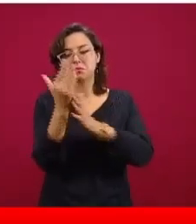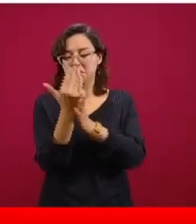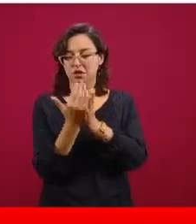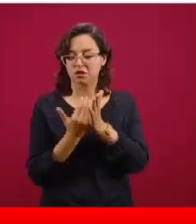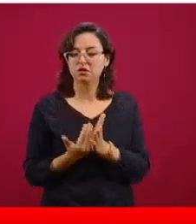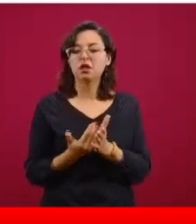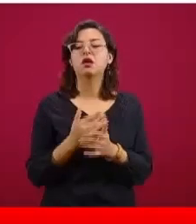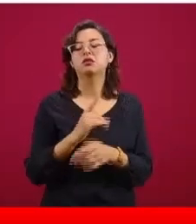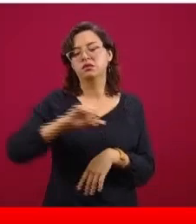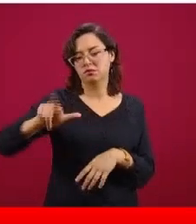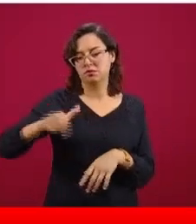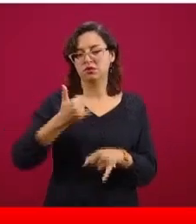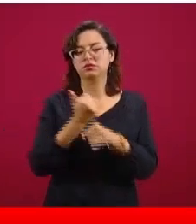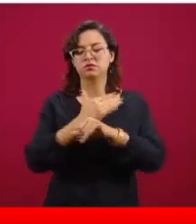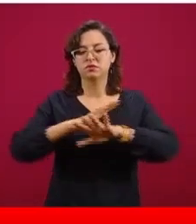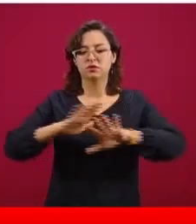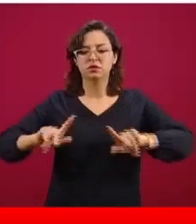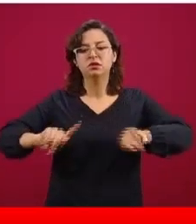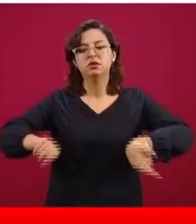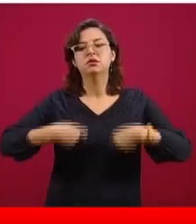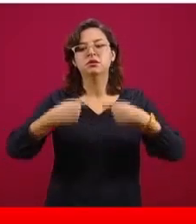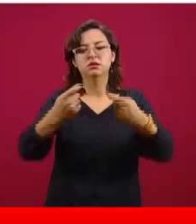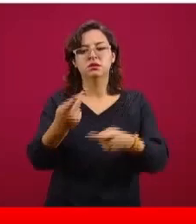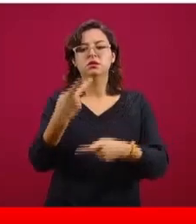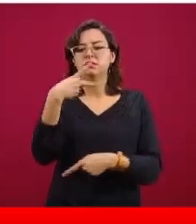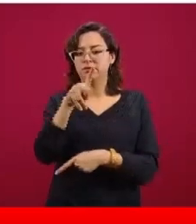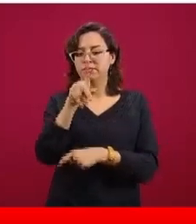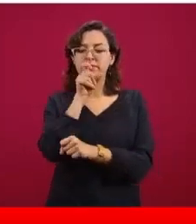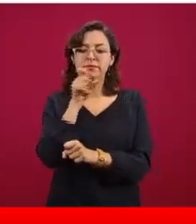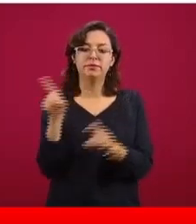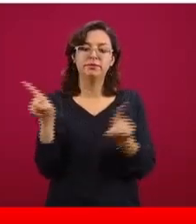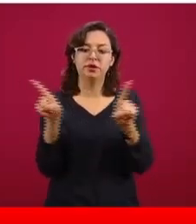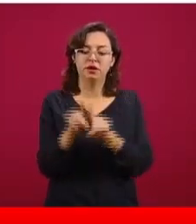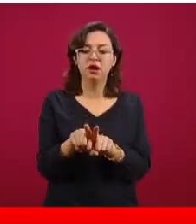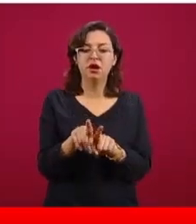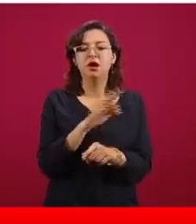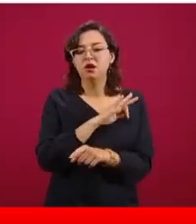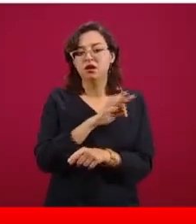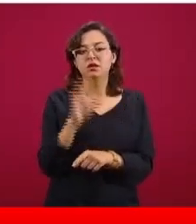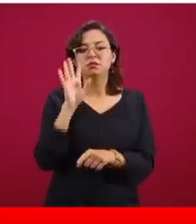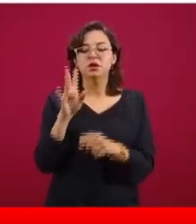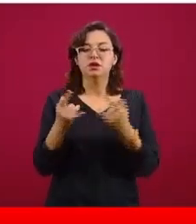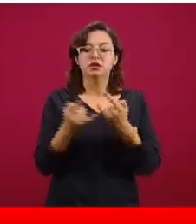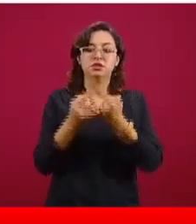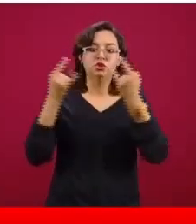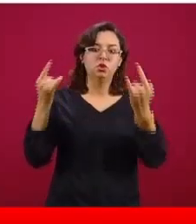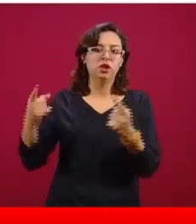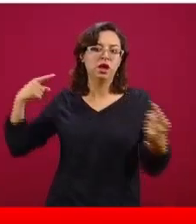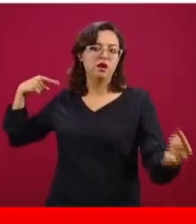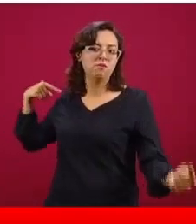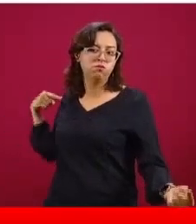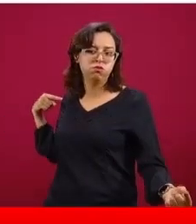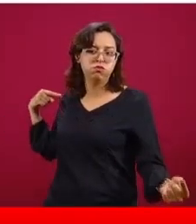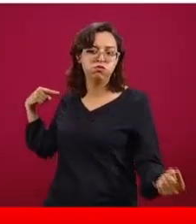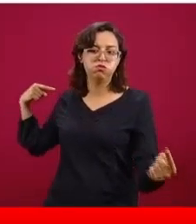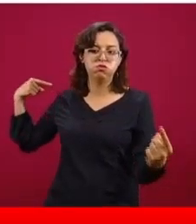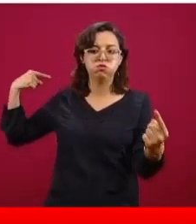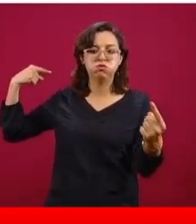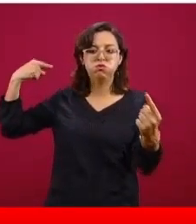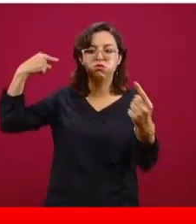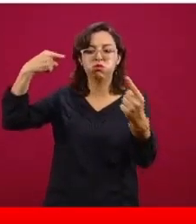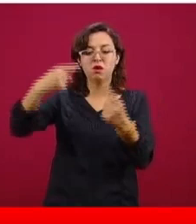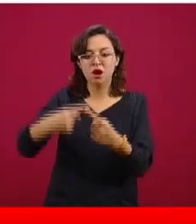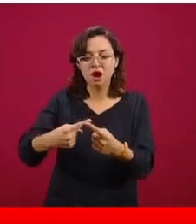información pero también esa es la línea de tendencia histórica y tiene notoriamente